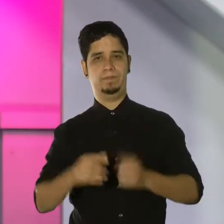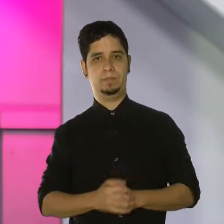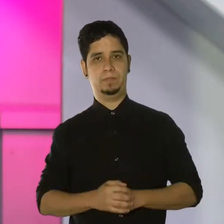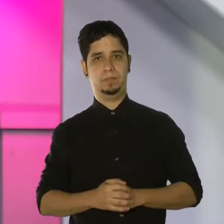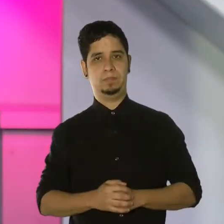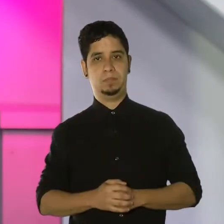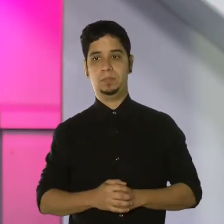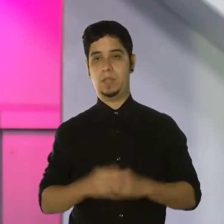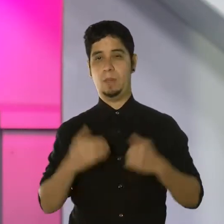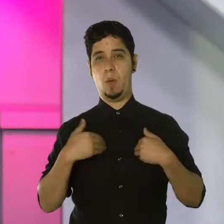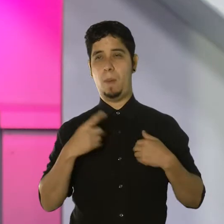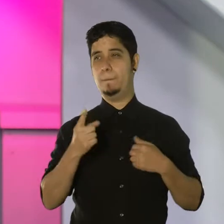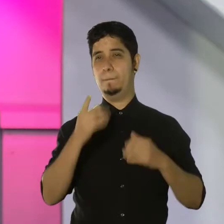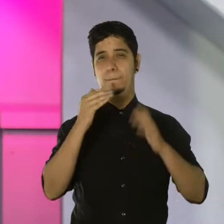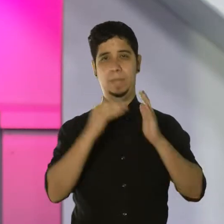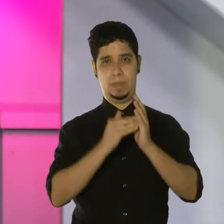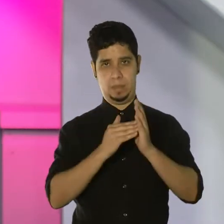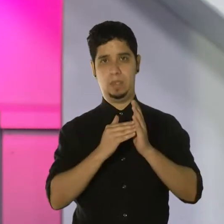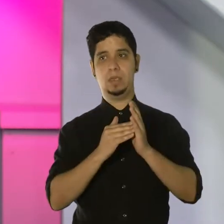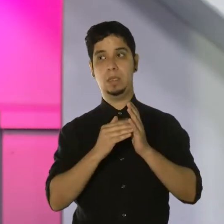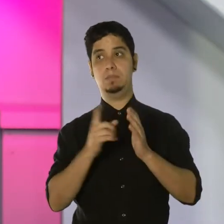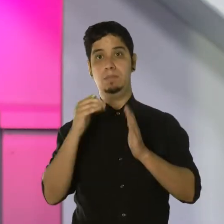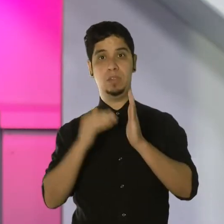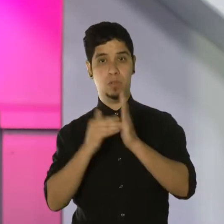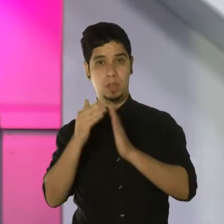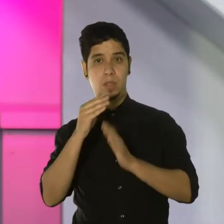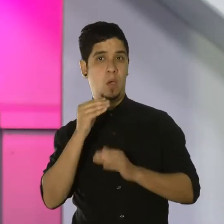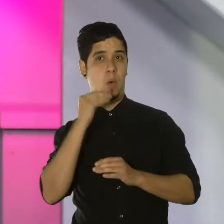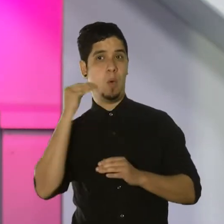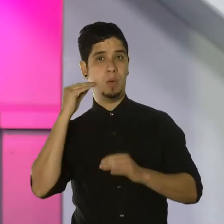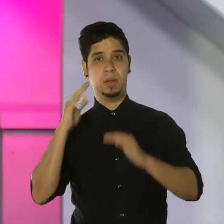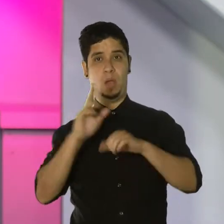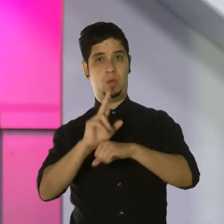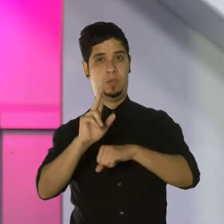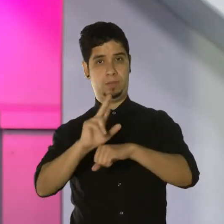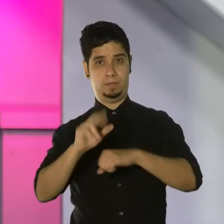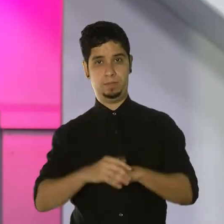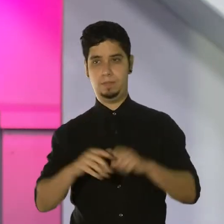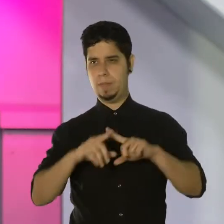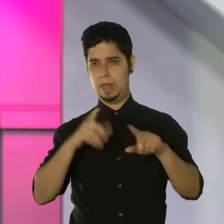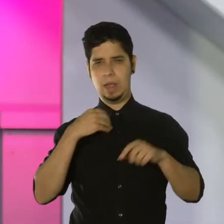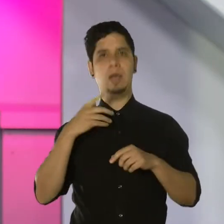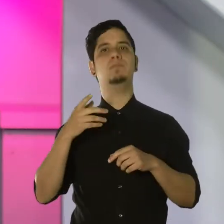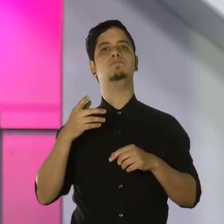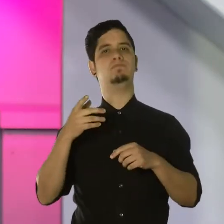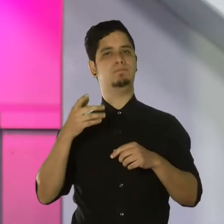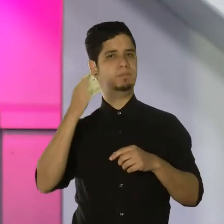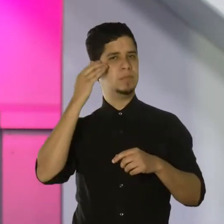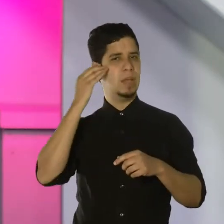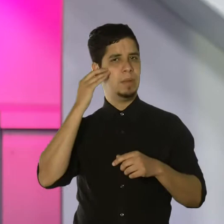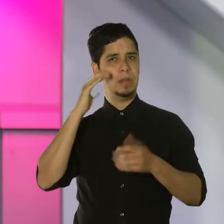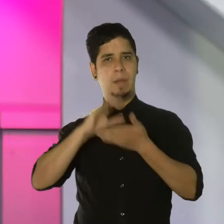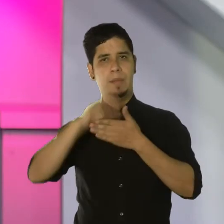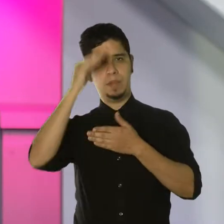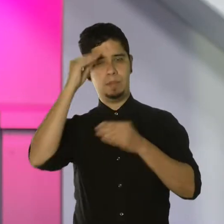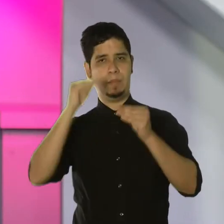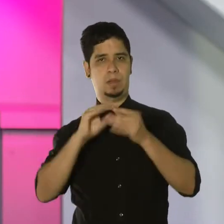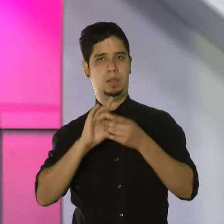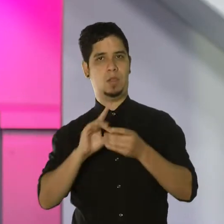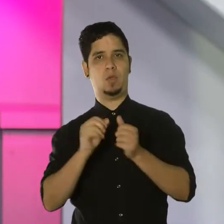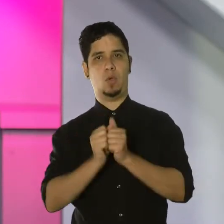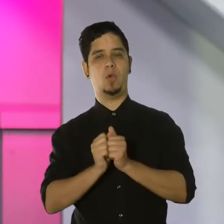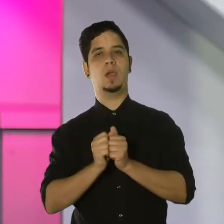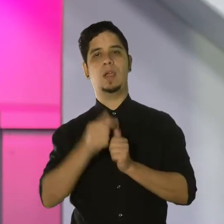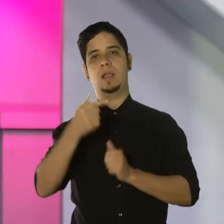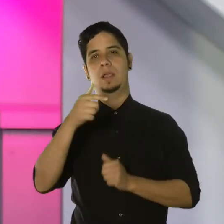hasta millones de hogares en Puerto Rico que lo utilizan. Para analizar la actualidad de los distribuidores de gas licuado, le damos la bienvenida en